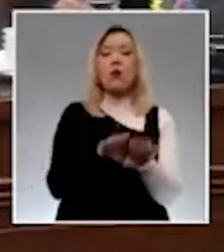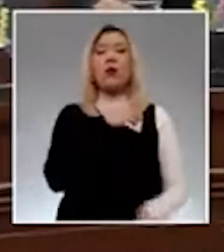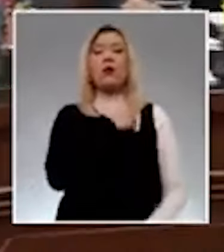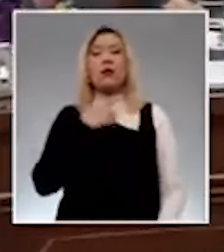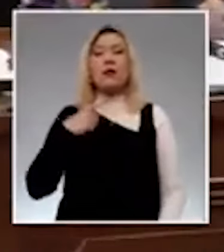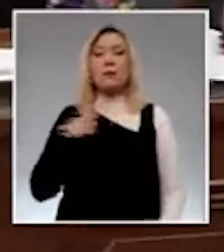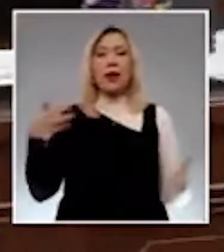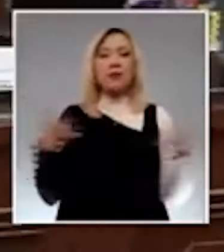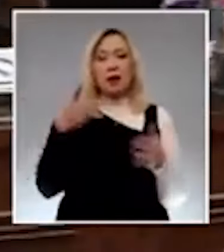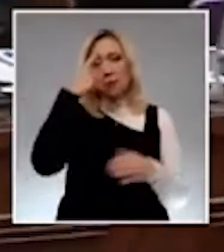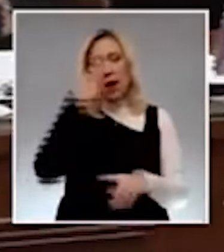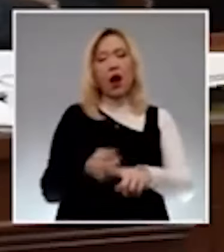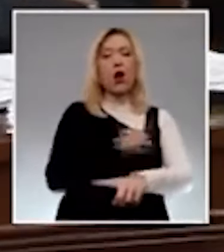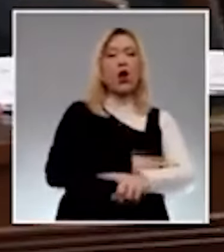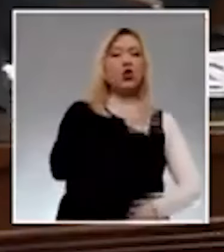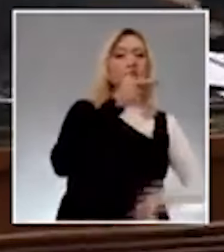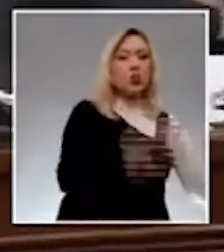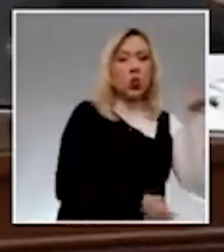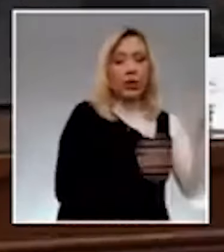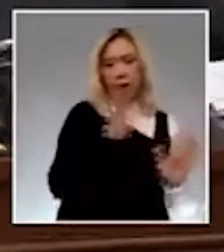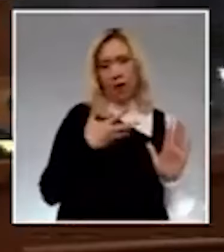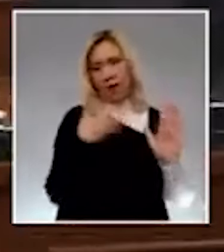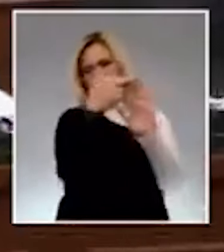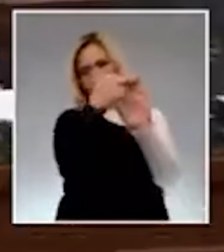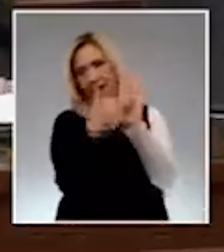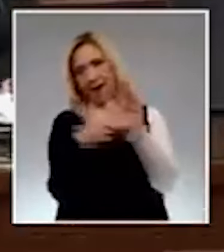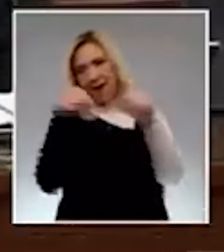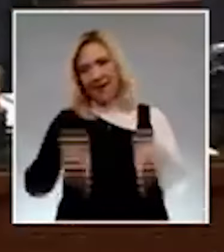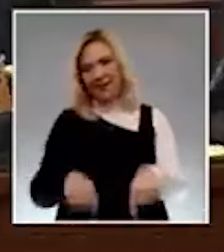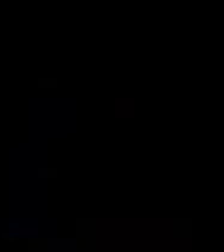consulta. Para el canal del Poder Judicial de la Federación, Mario López Peña.